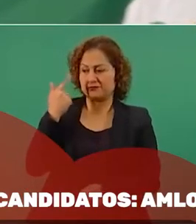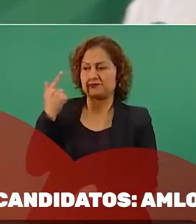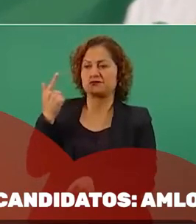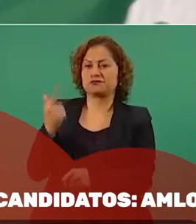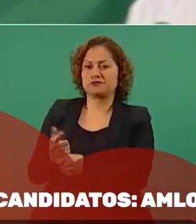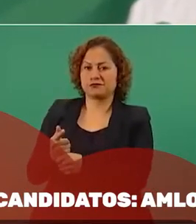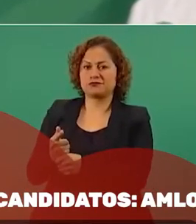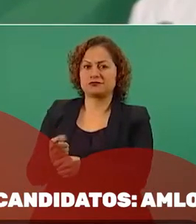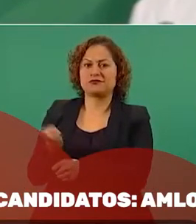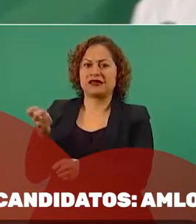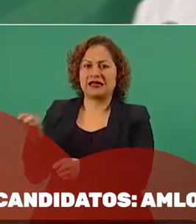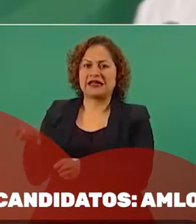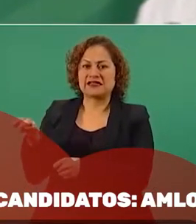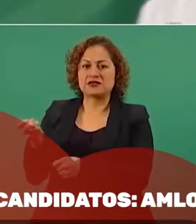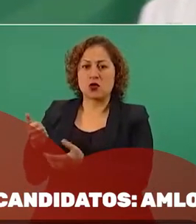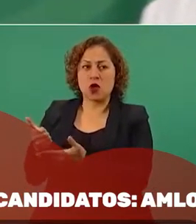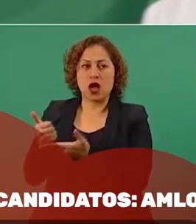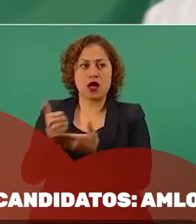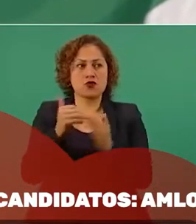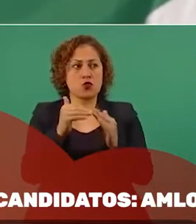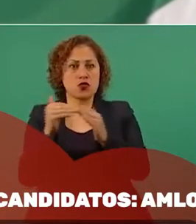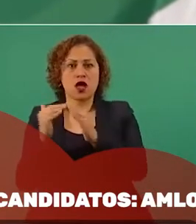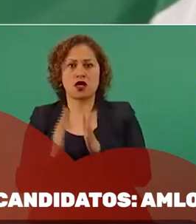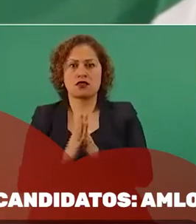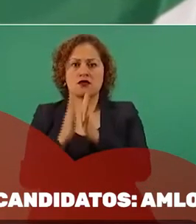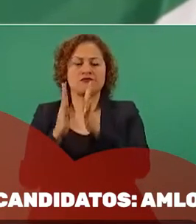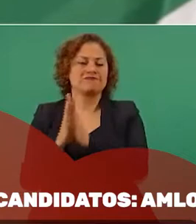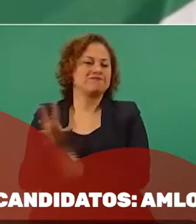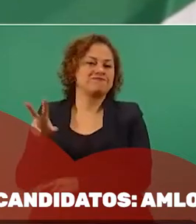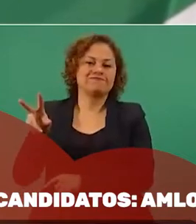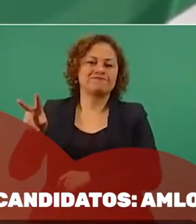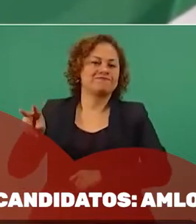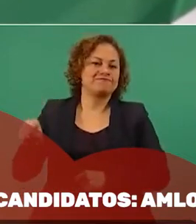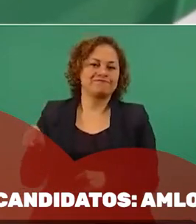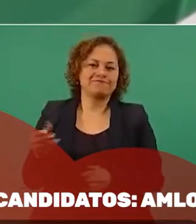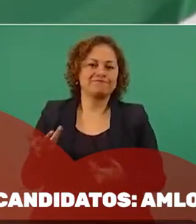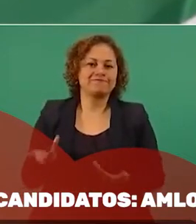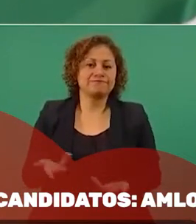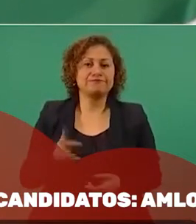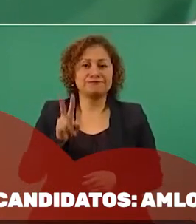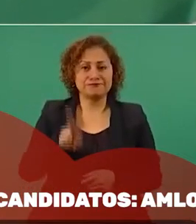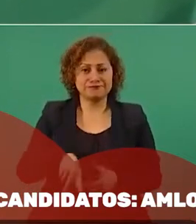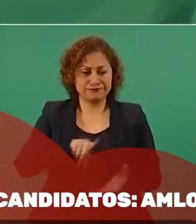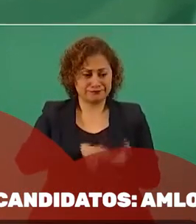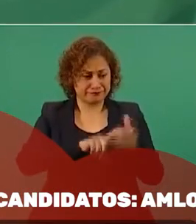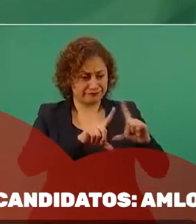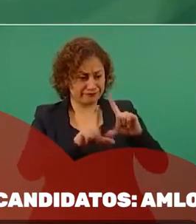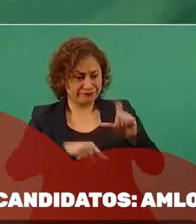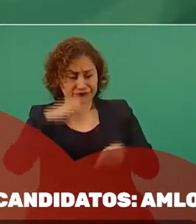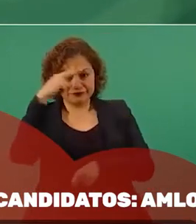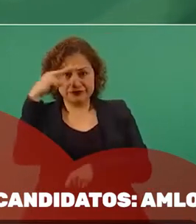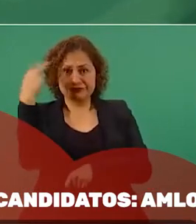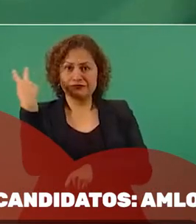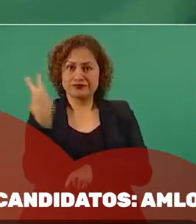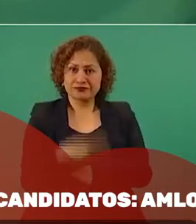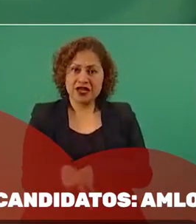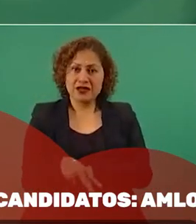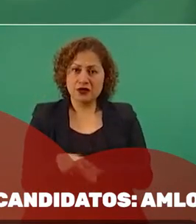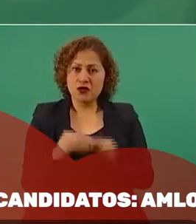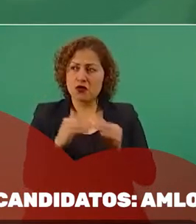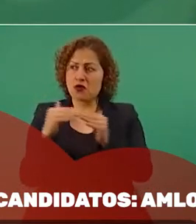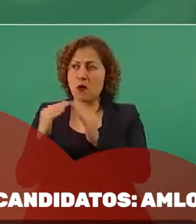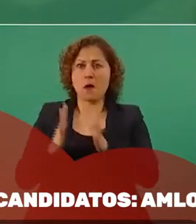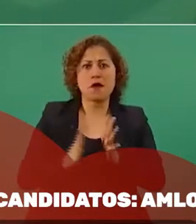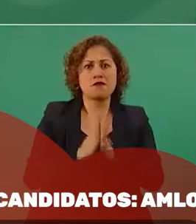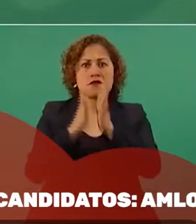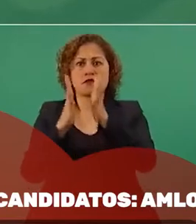Salgado Macedonio y Raúl Morón. En la lucha por la democracia se tiene que enfrentar muchos obstáculos y hay que aprender a evadir el acoso y la provocación.